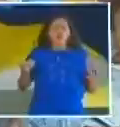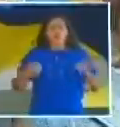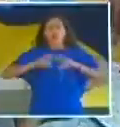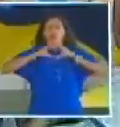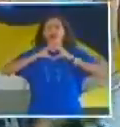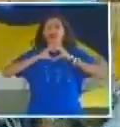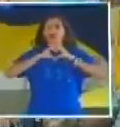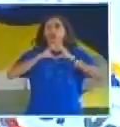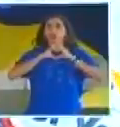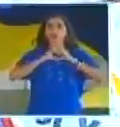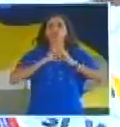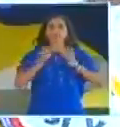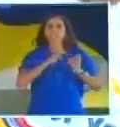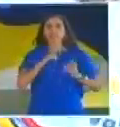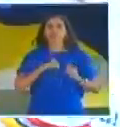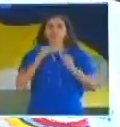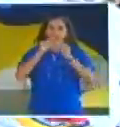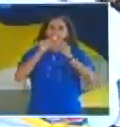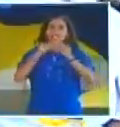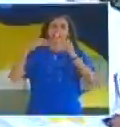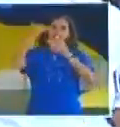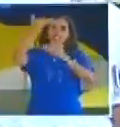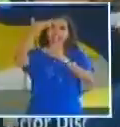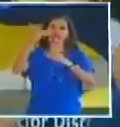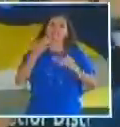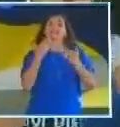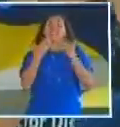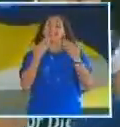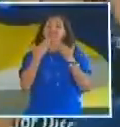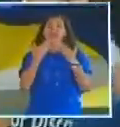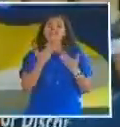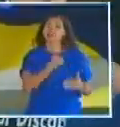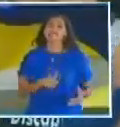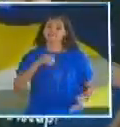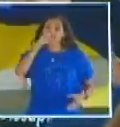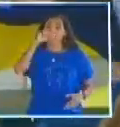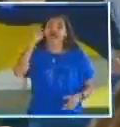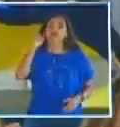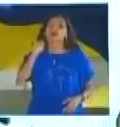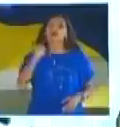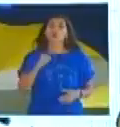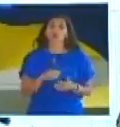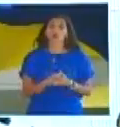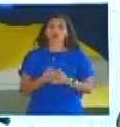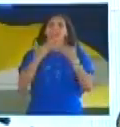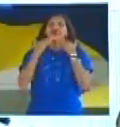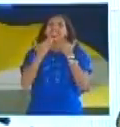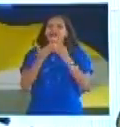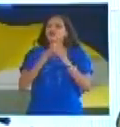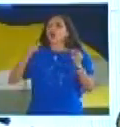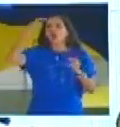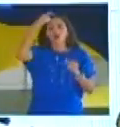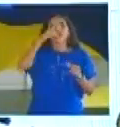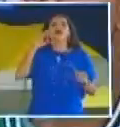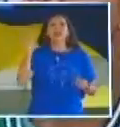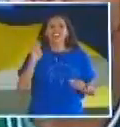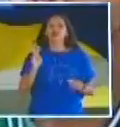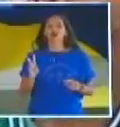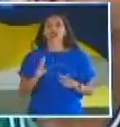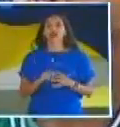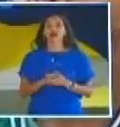corazón para nosotros salir adelante. Y gracias, presidente Maduro, gracias a todo el pueblo de